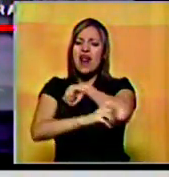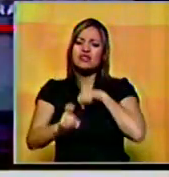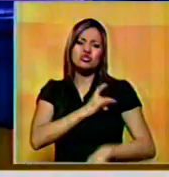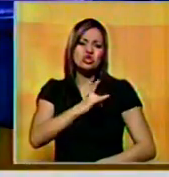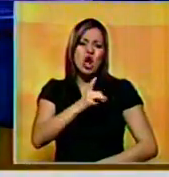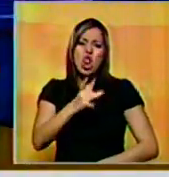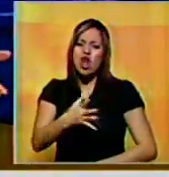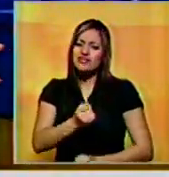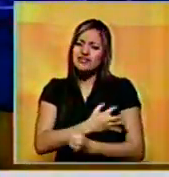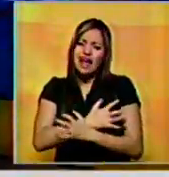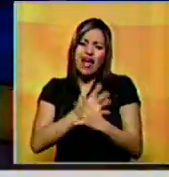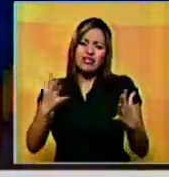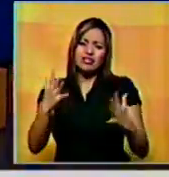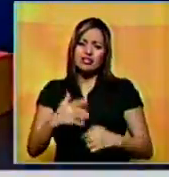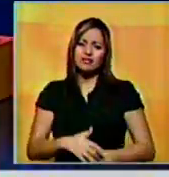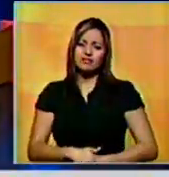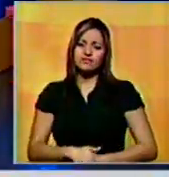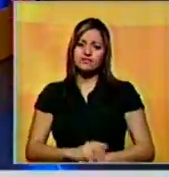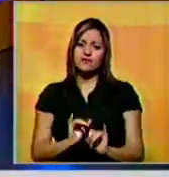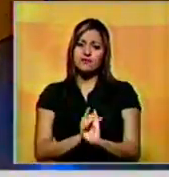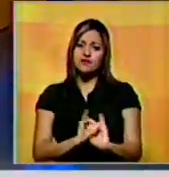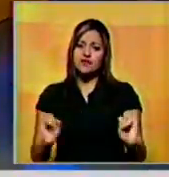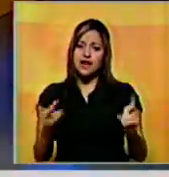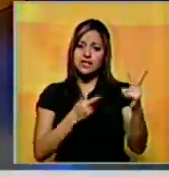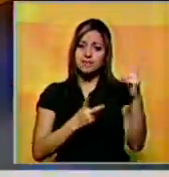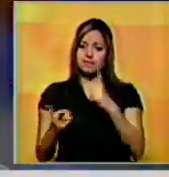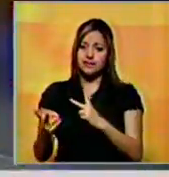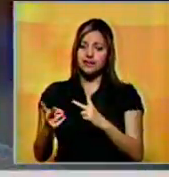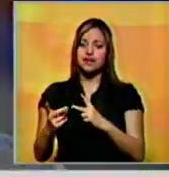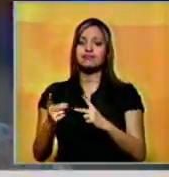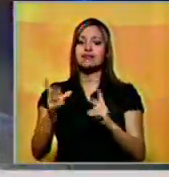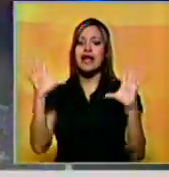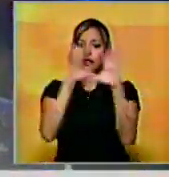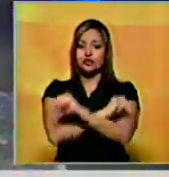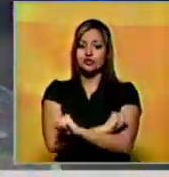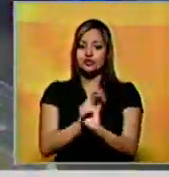tan grande". Y así llegamos al final y los invito como siempre a la emisión estelar de Estrenos y Estrellas.